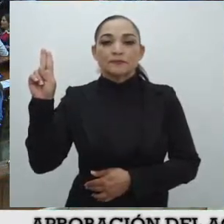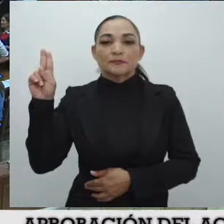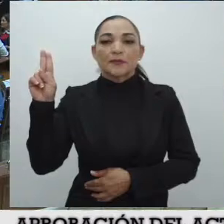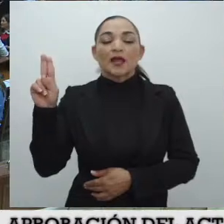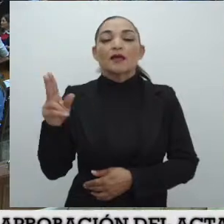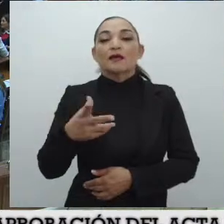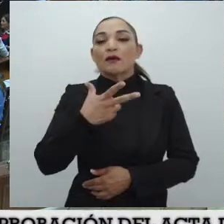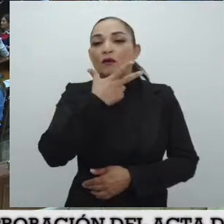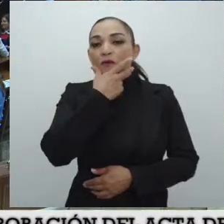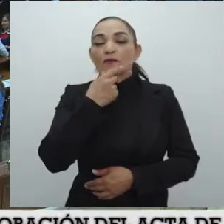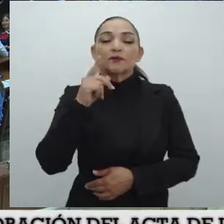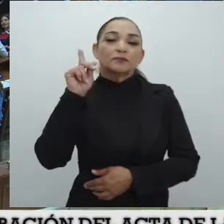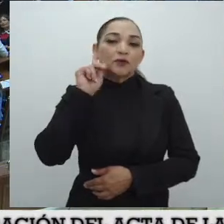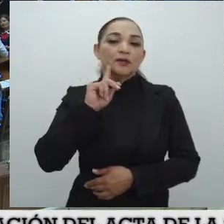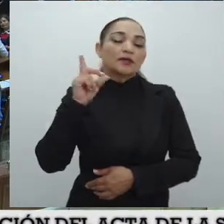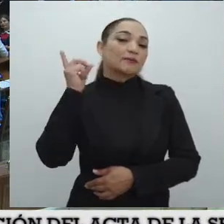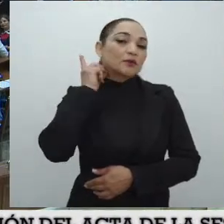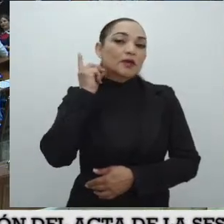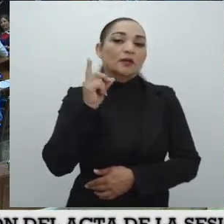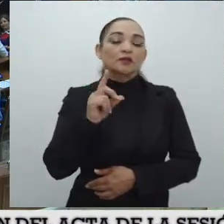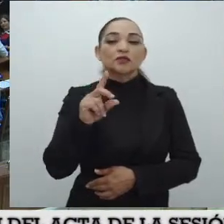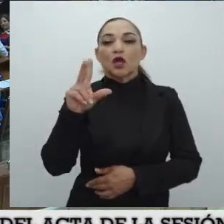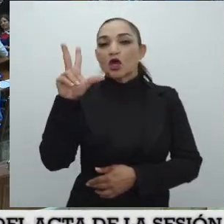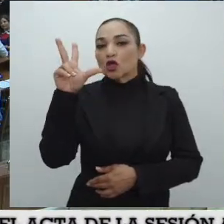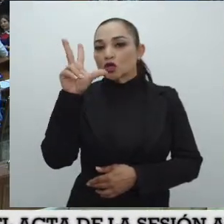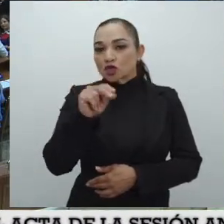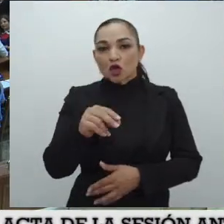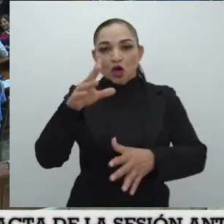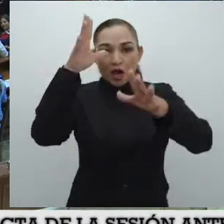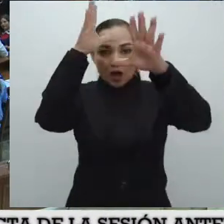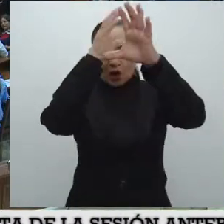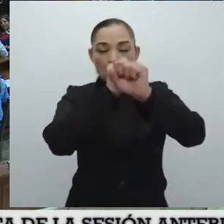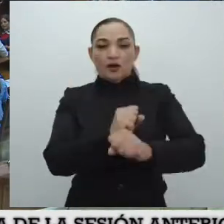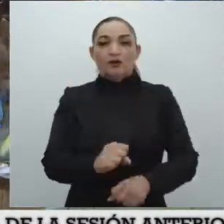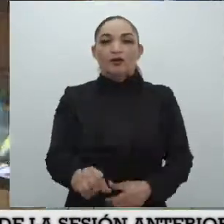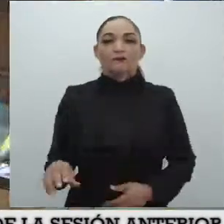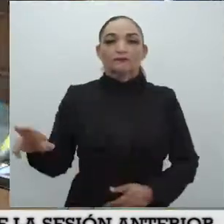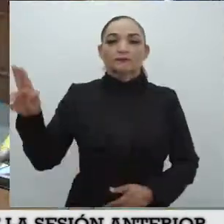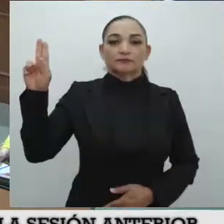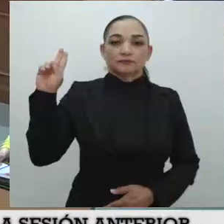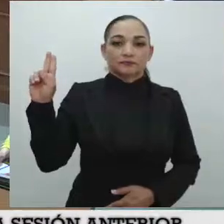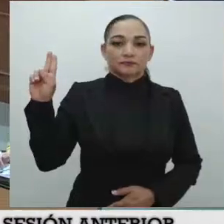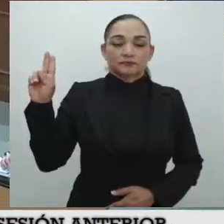Las diputadas y los diputados que estén por la negativa, manifiéstenlo, por favor.